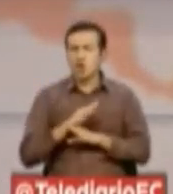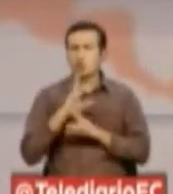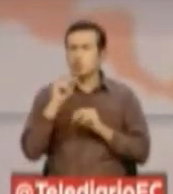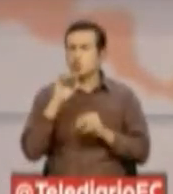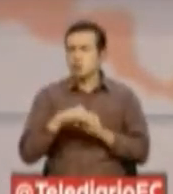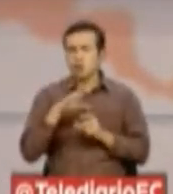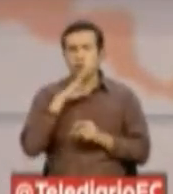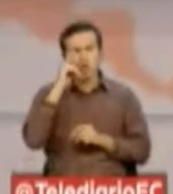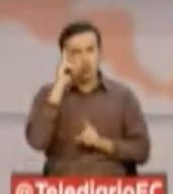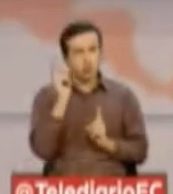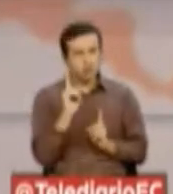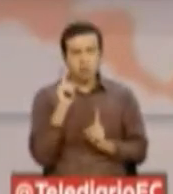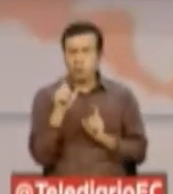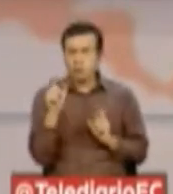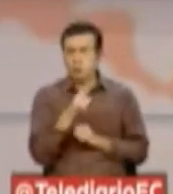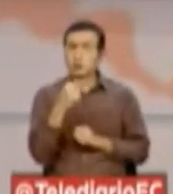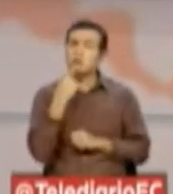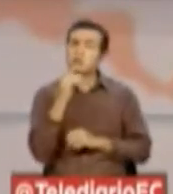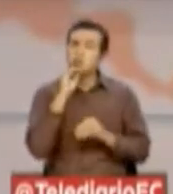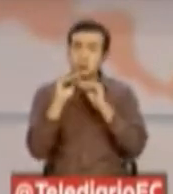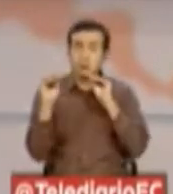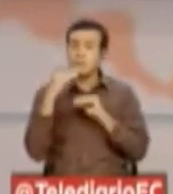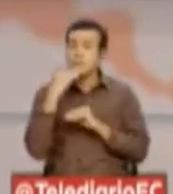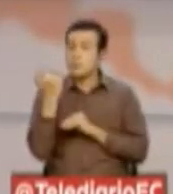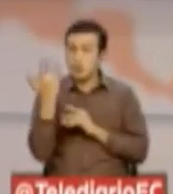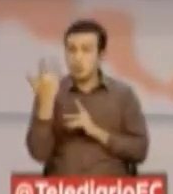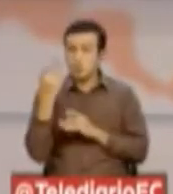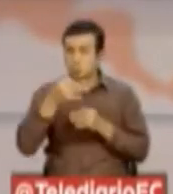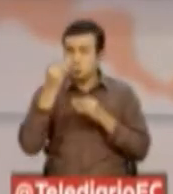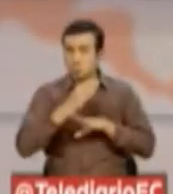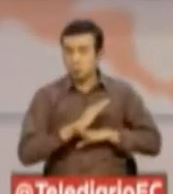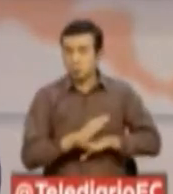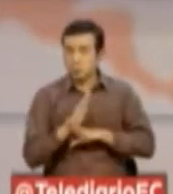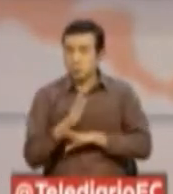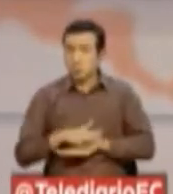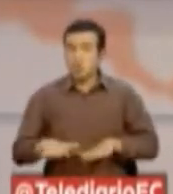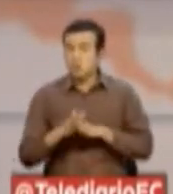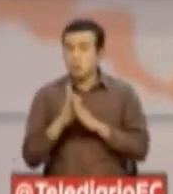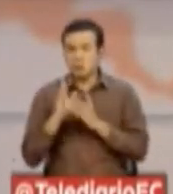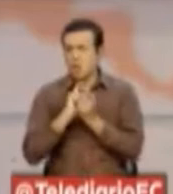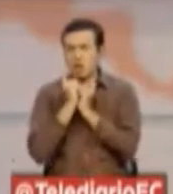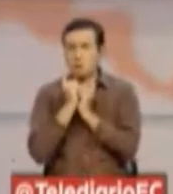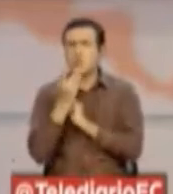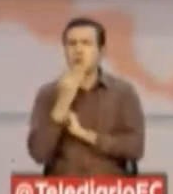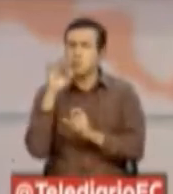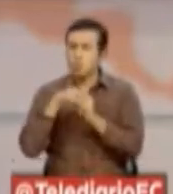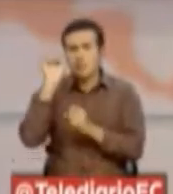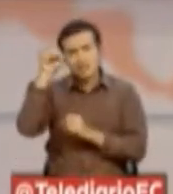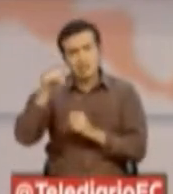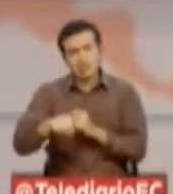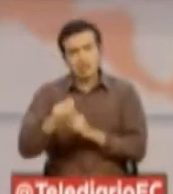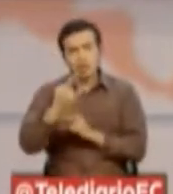y a esas personas hay que decirles que la mejor manera de rechazar el sistema de patear el tablero es votar sí y no votar no